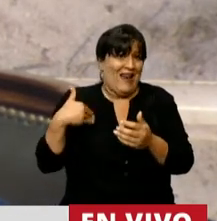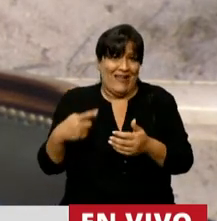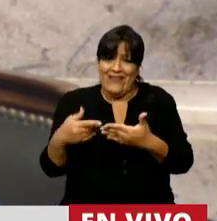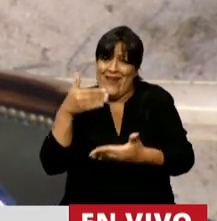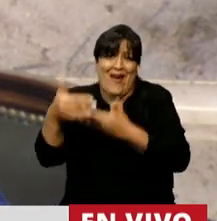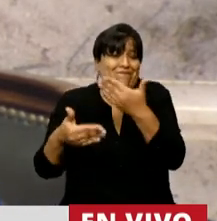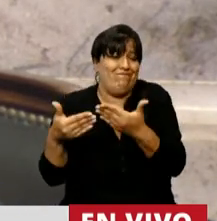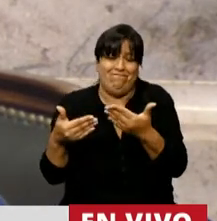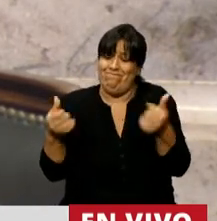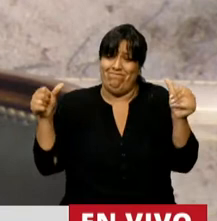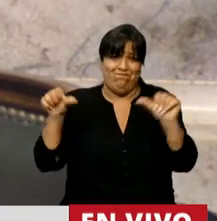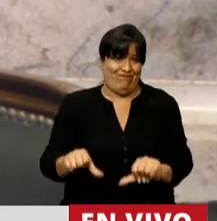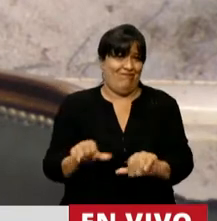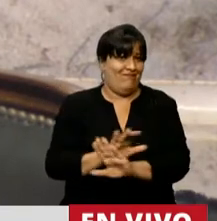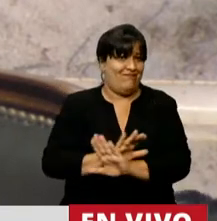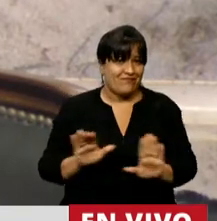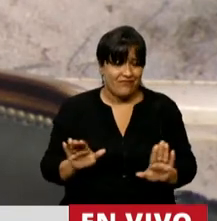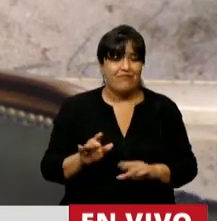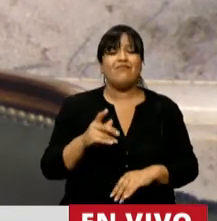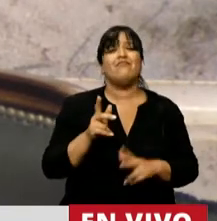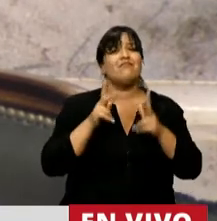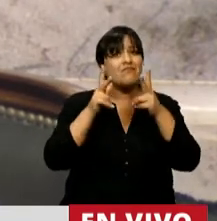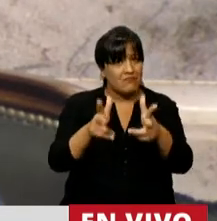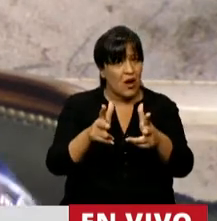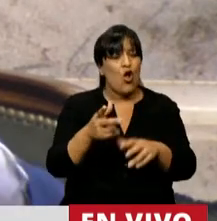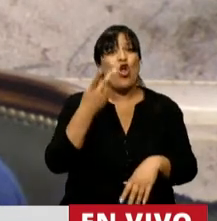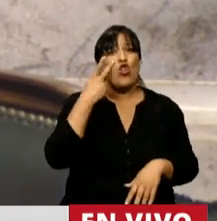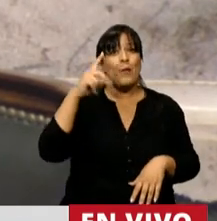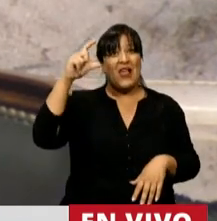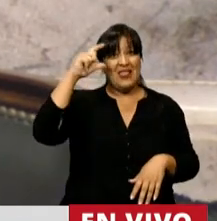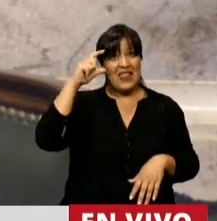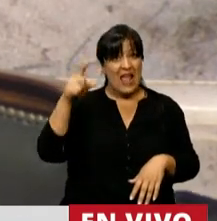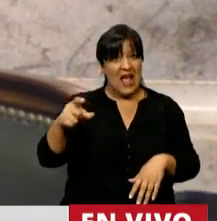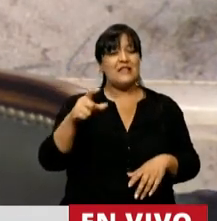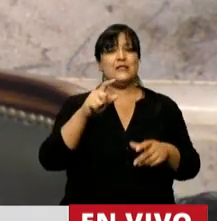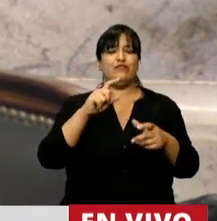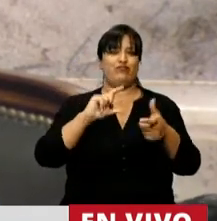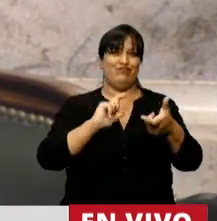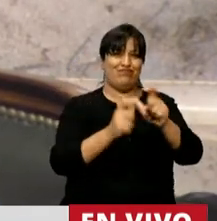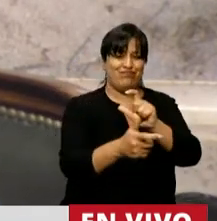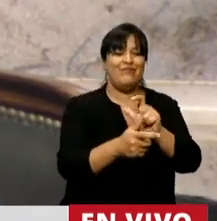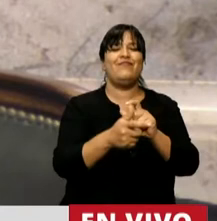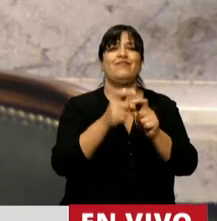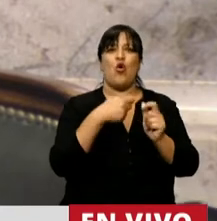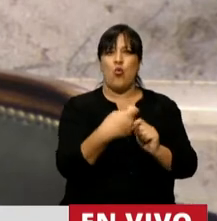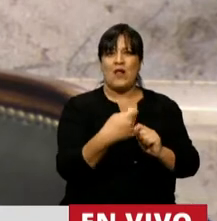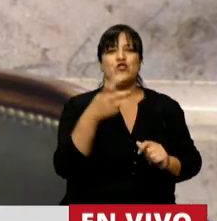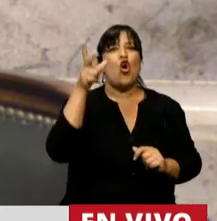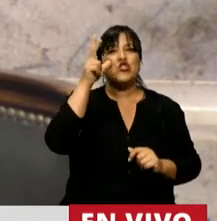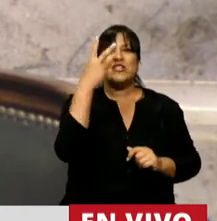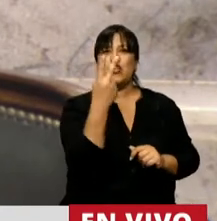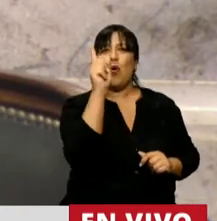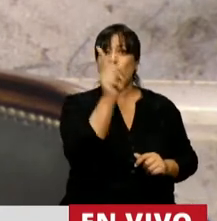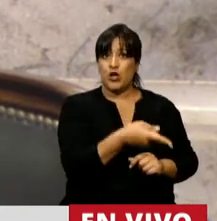Mire, señor presidente, en 2010 se dio la movilidad jubilatoria, el 82%. La